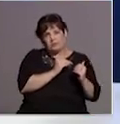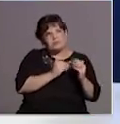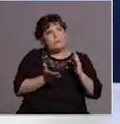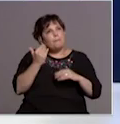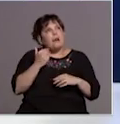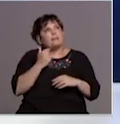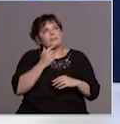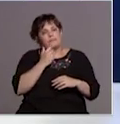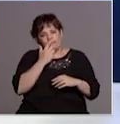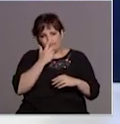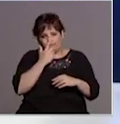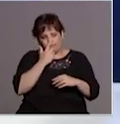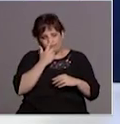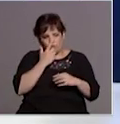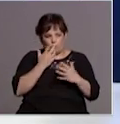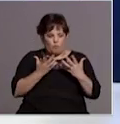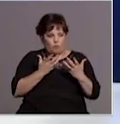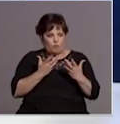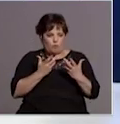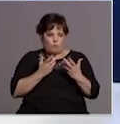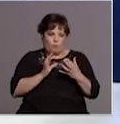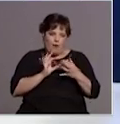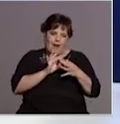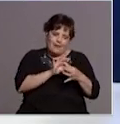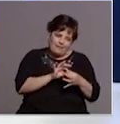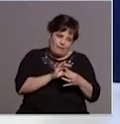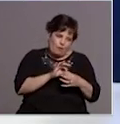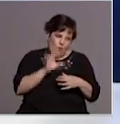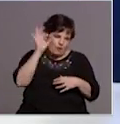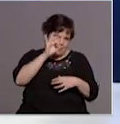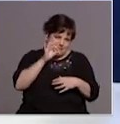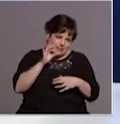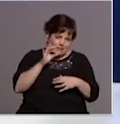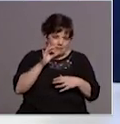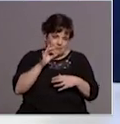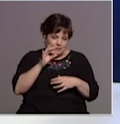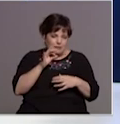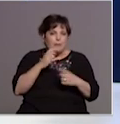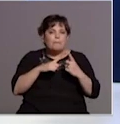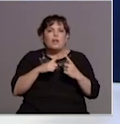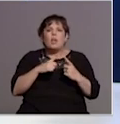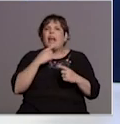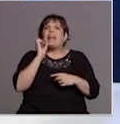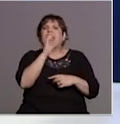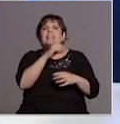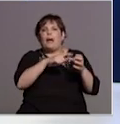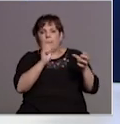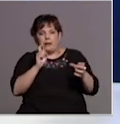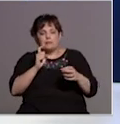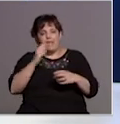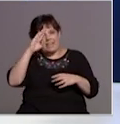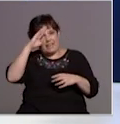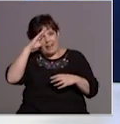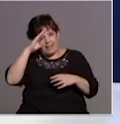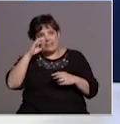digamos alineado con inglaterra pero de dónde han salido las voces de crítica al break si son de irlanda del